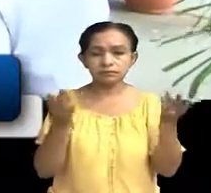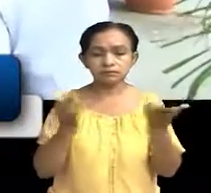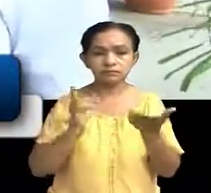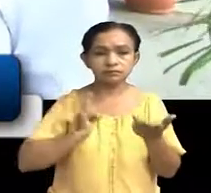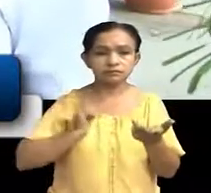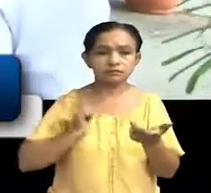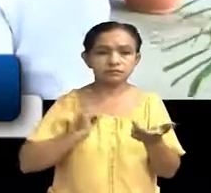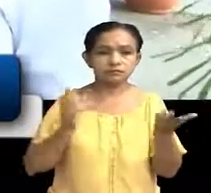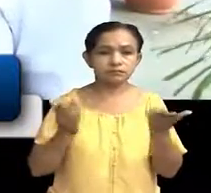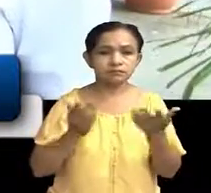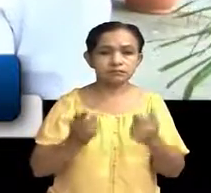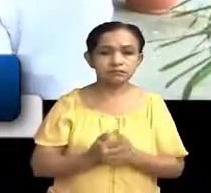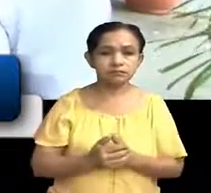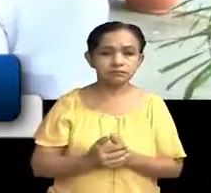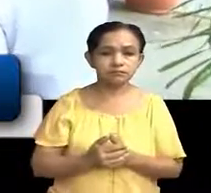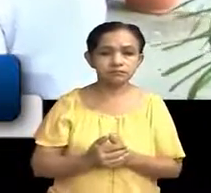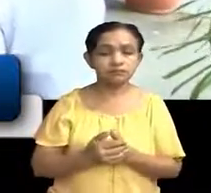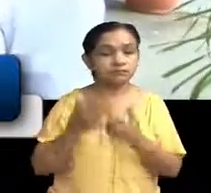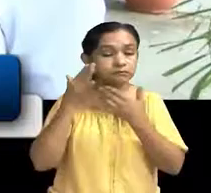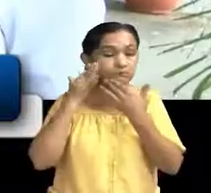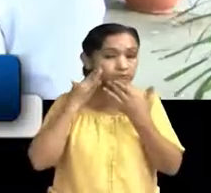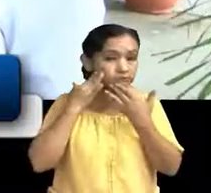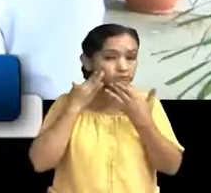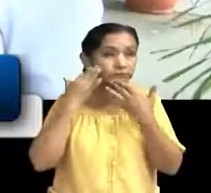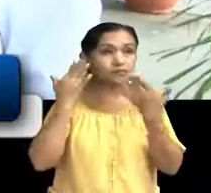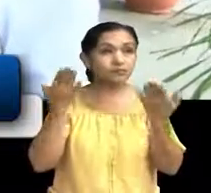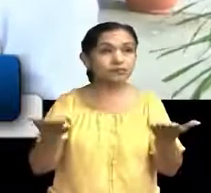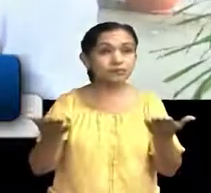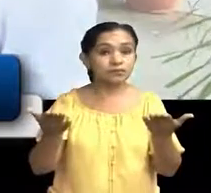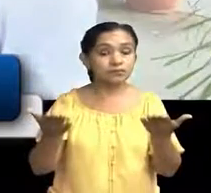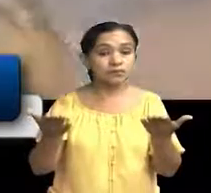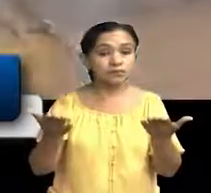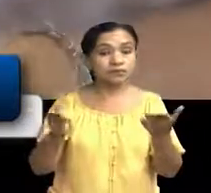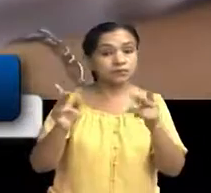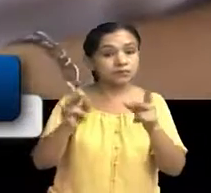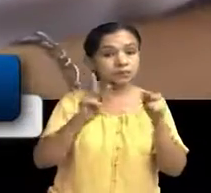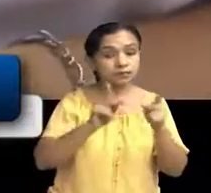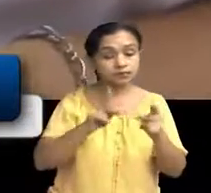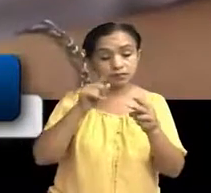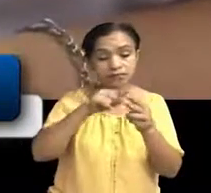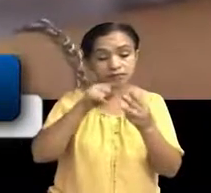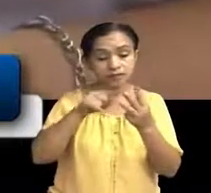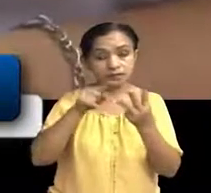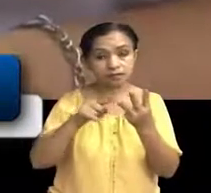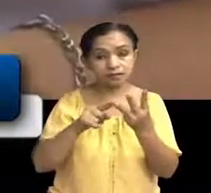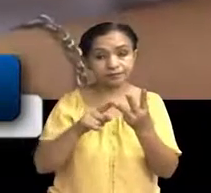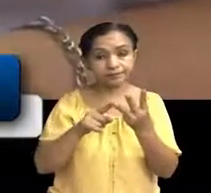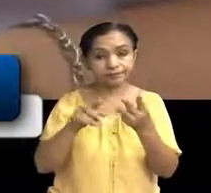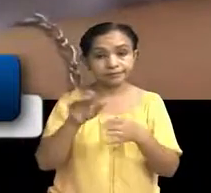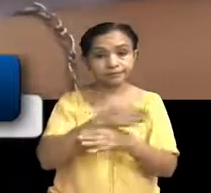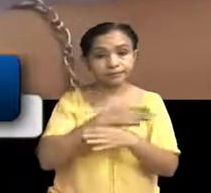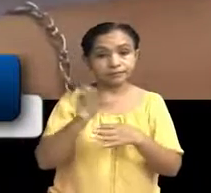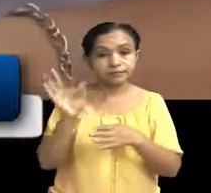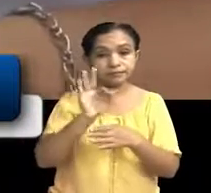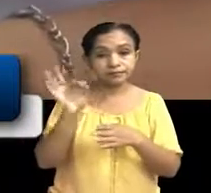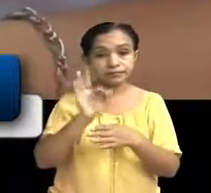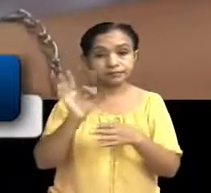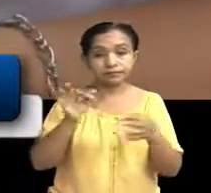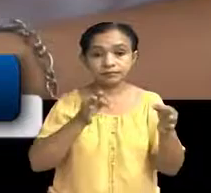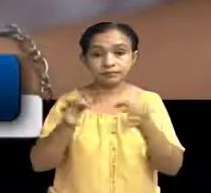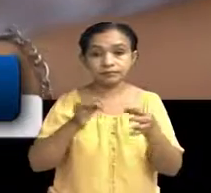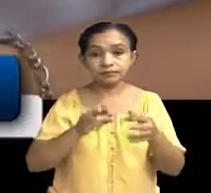tiene la parálisis facial y si también cabe entre las 3 parálisis o las diferentes formas de parálisis que